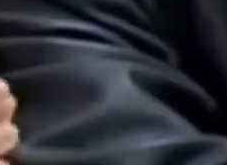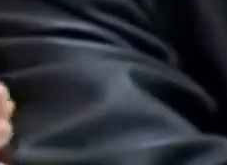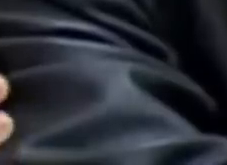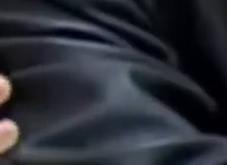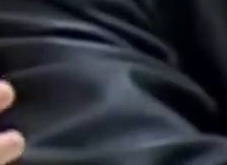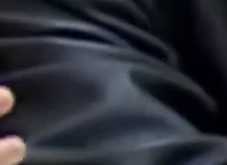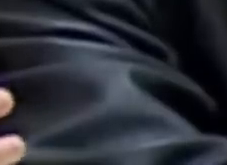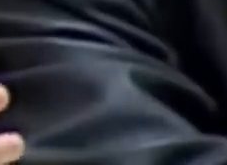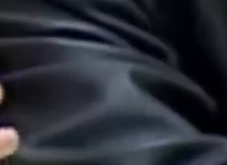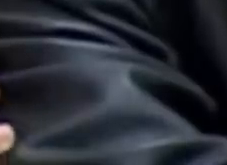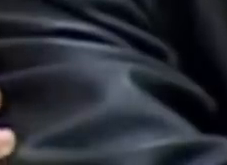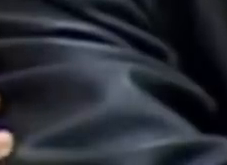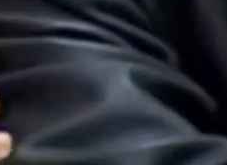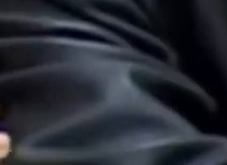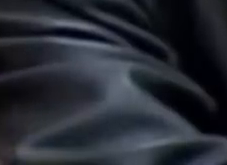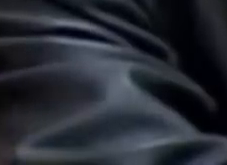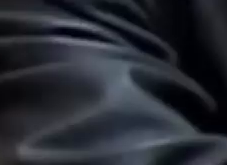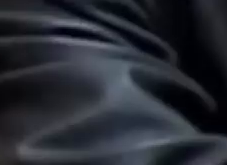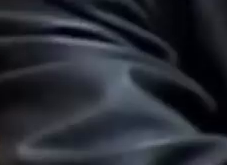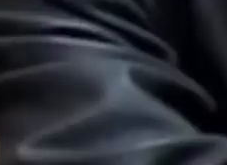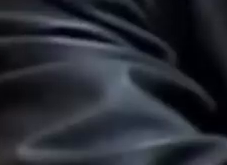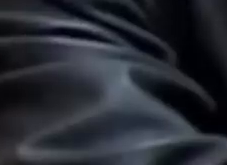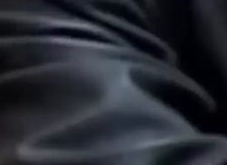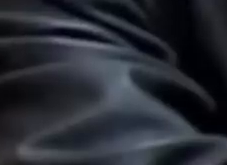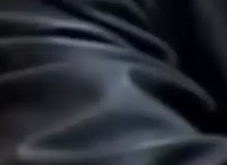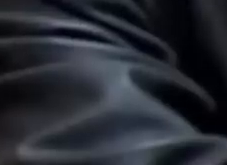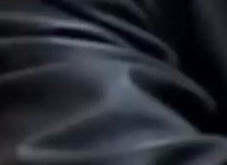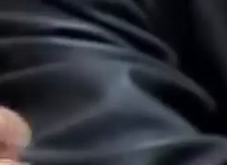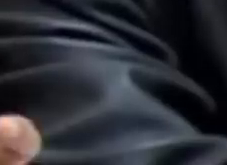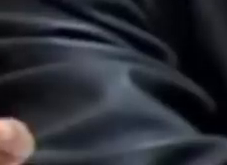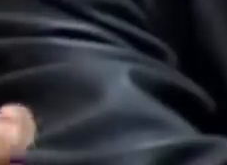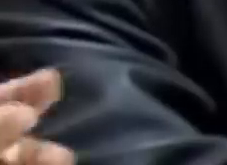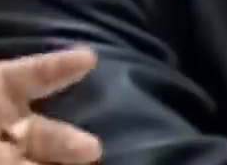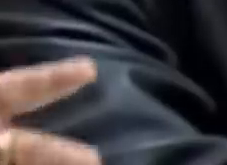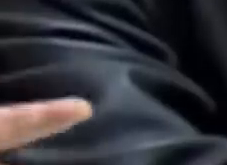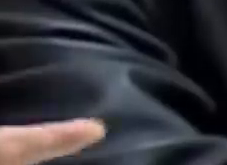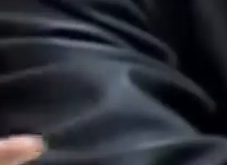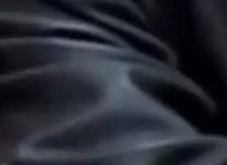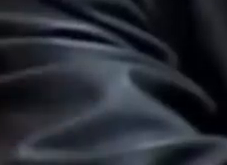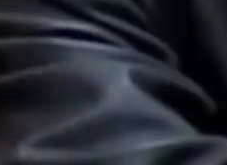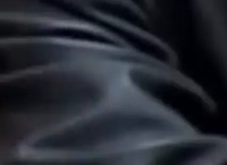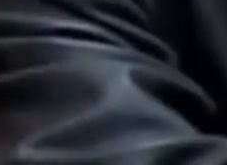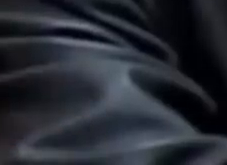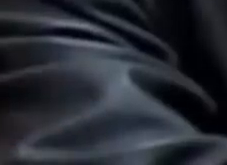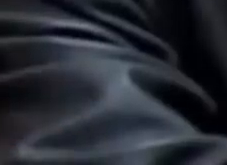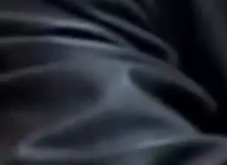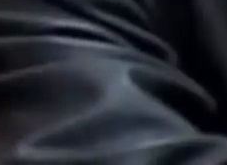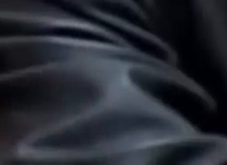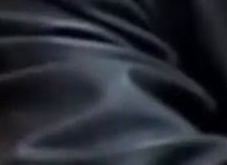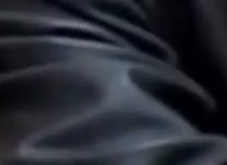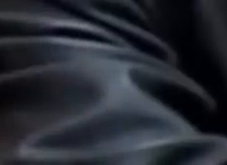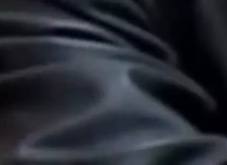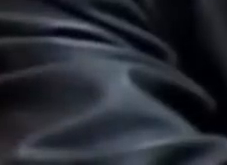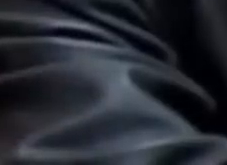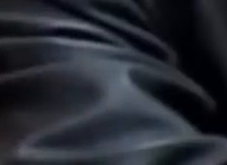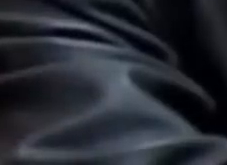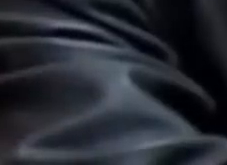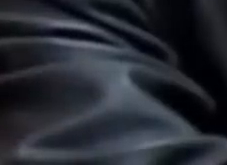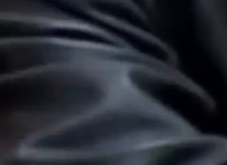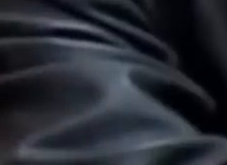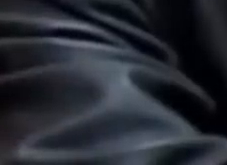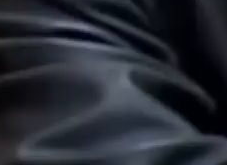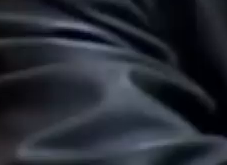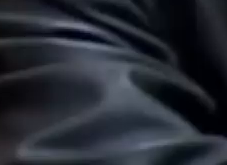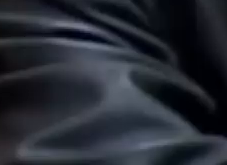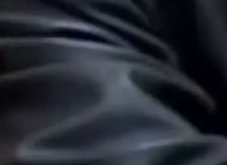para poder nosotros aclarar, presidente, porque yo también quiero saber la verdad y no quiero que esta intervención simplemente posteriormente